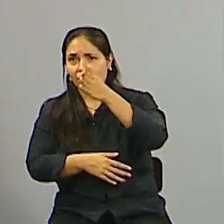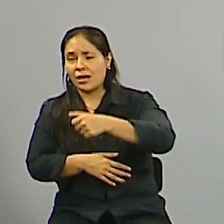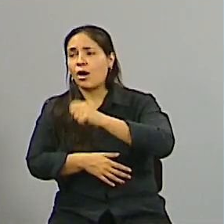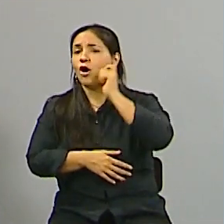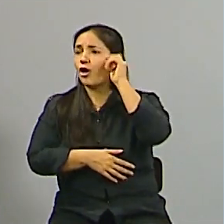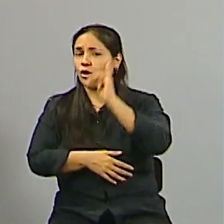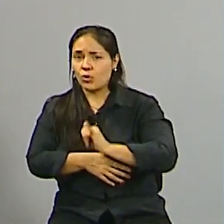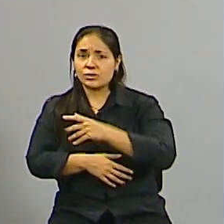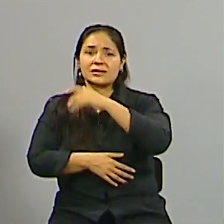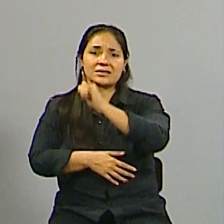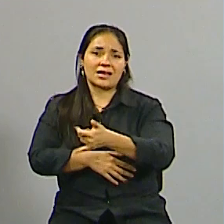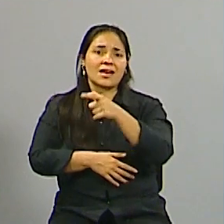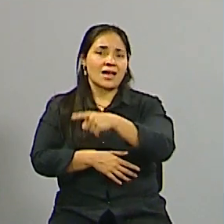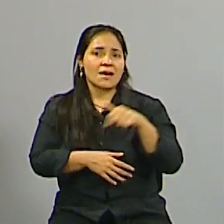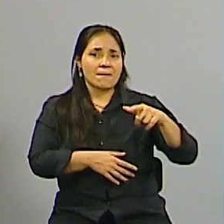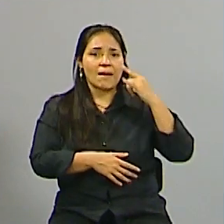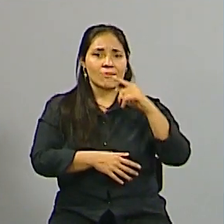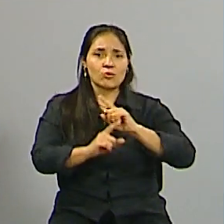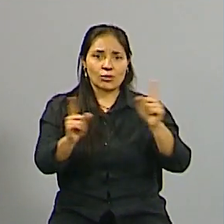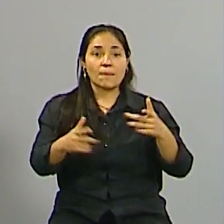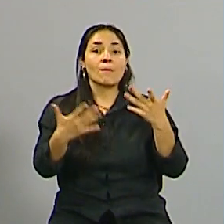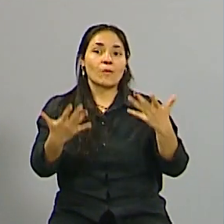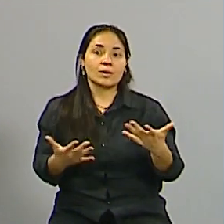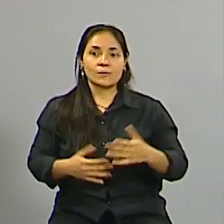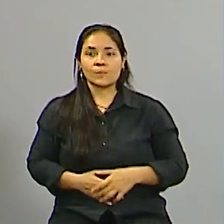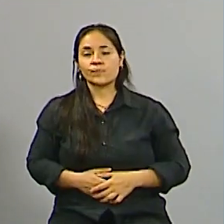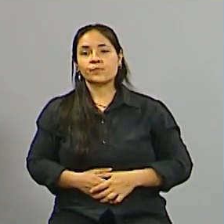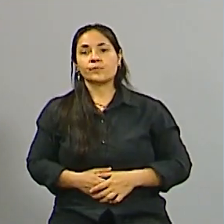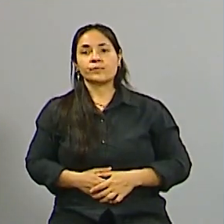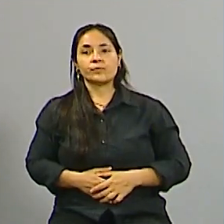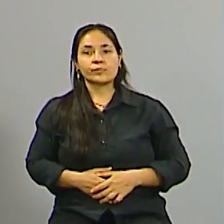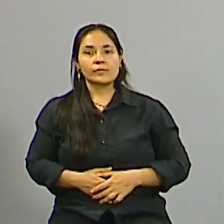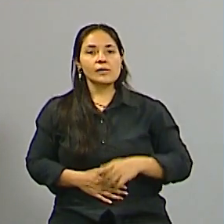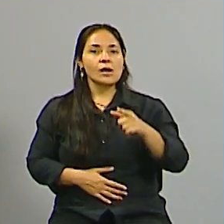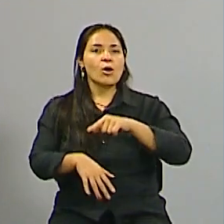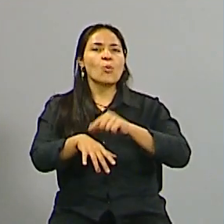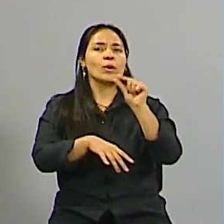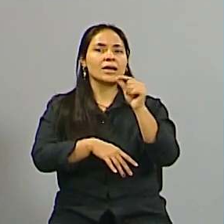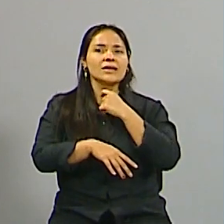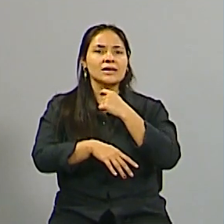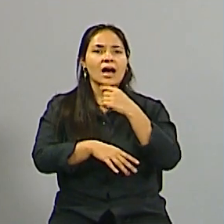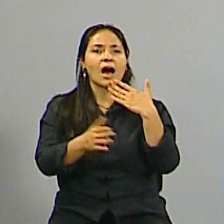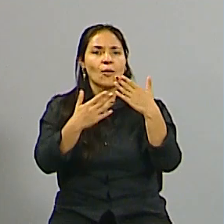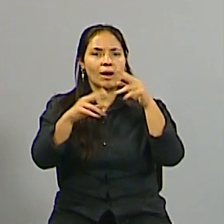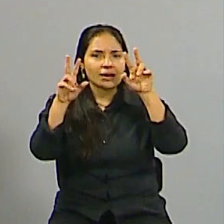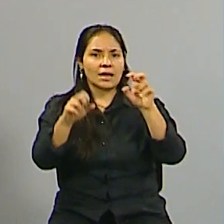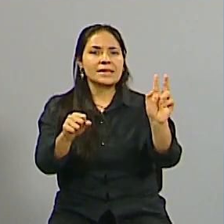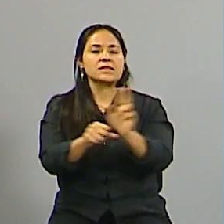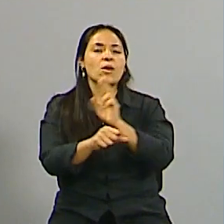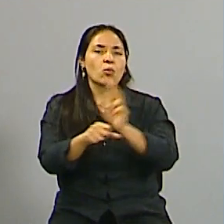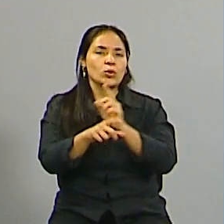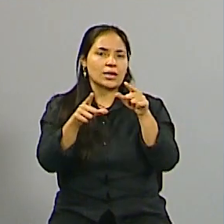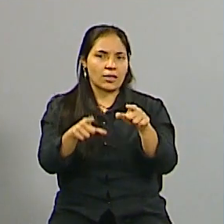generar empleo genuino. Entonces, por eso es transversal esta propuesta. Mauricio, me quiero quedar un segundo, aunque sea en el tema de la seguridad,